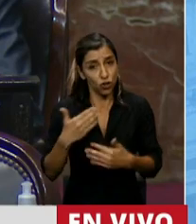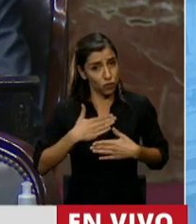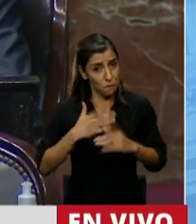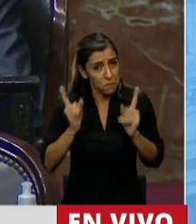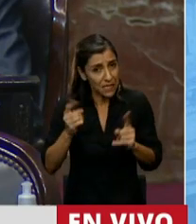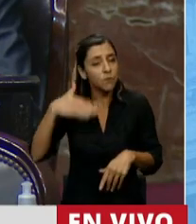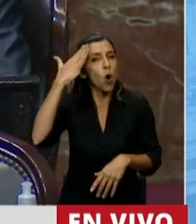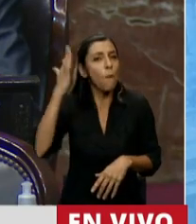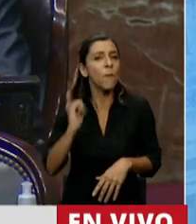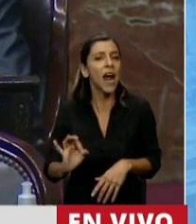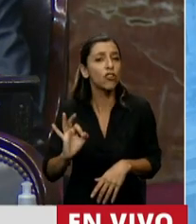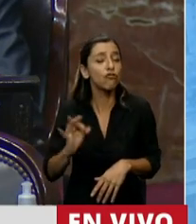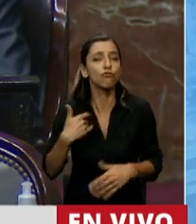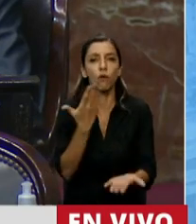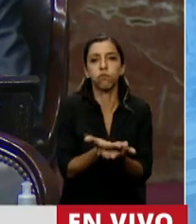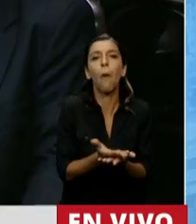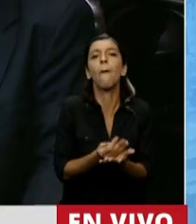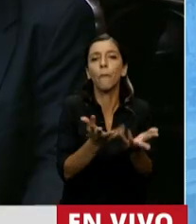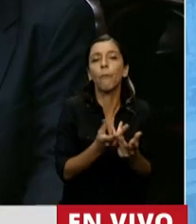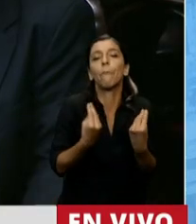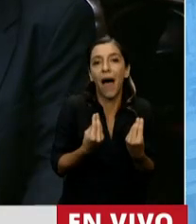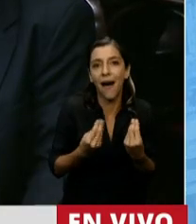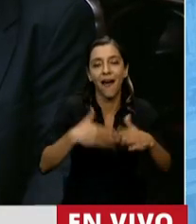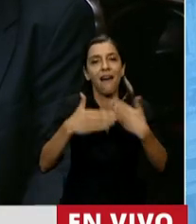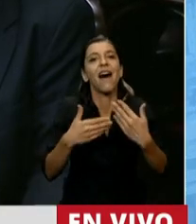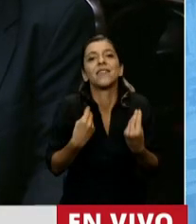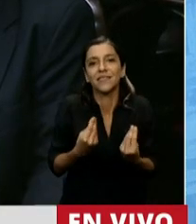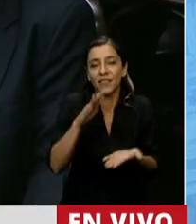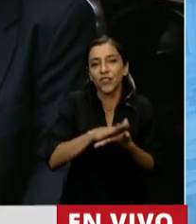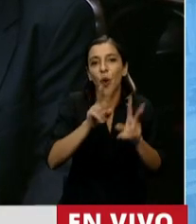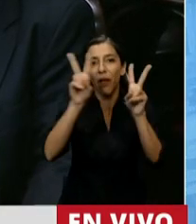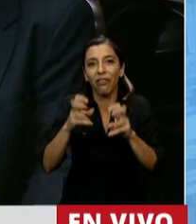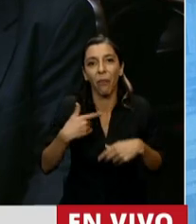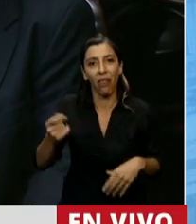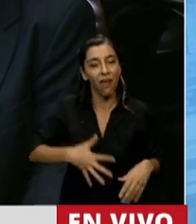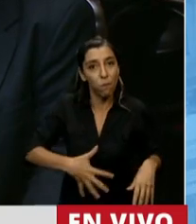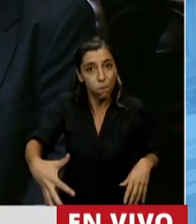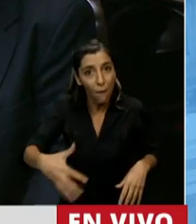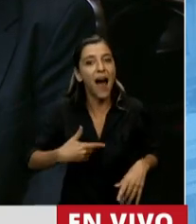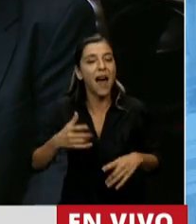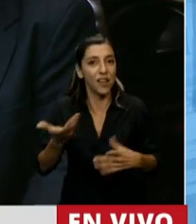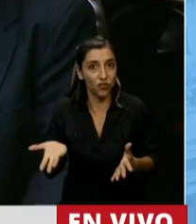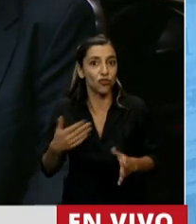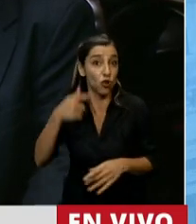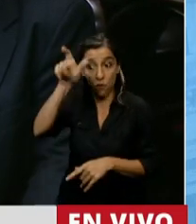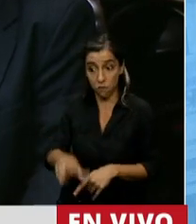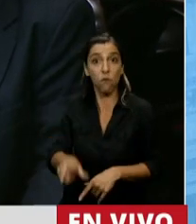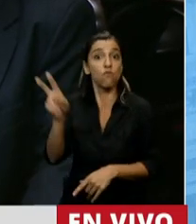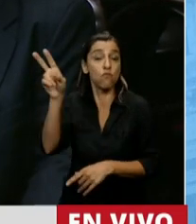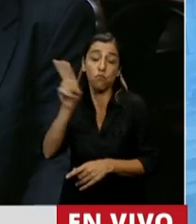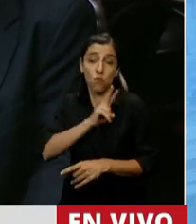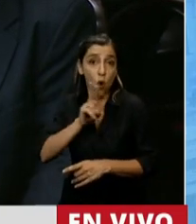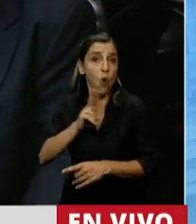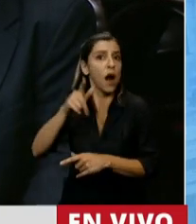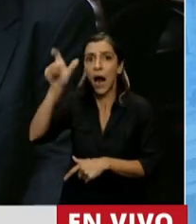para avanzar en la adopción en gestación que le da una solución a todas las partes a la madre gestante a la persona gestante